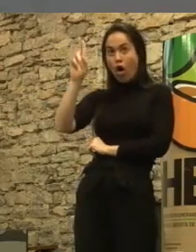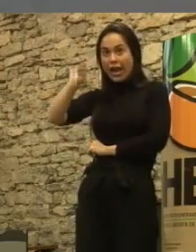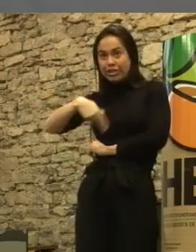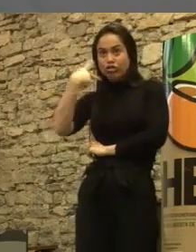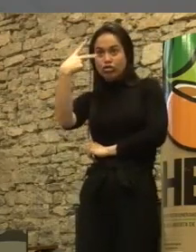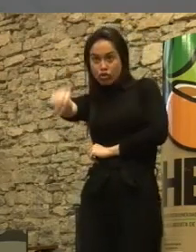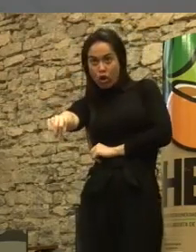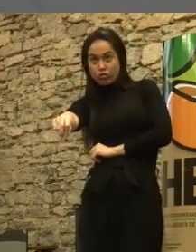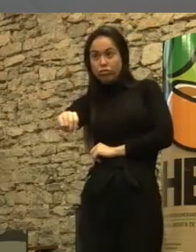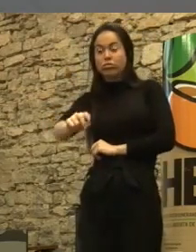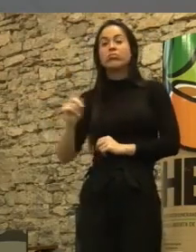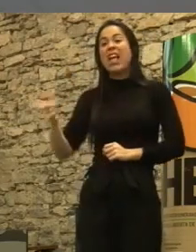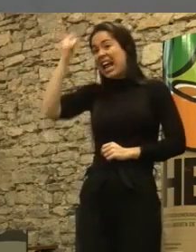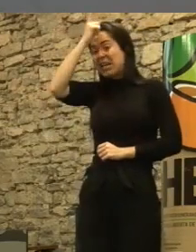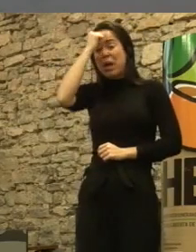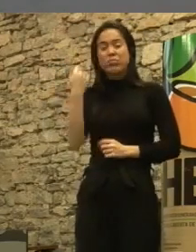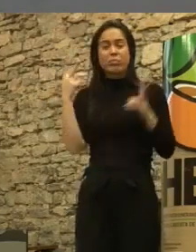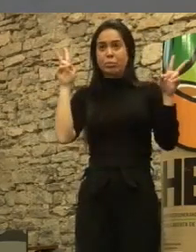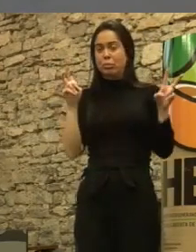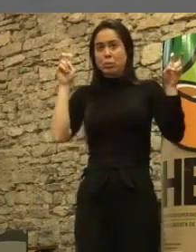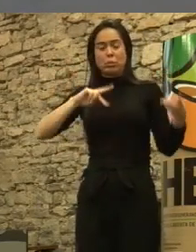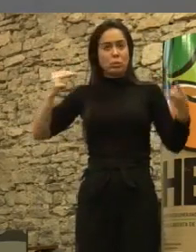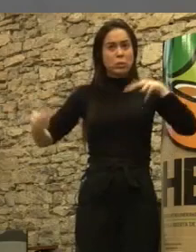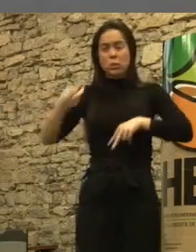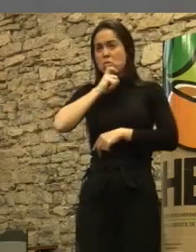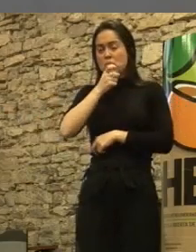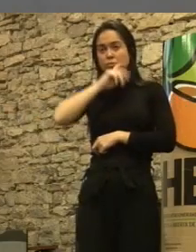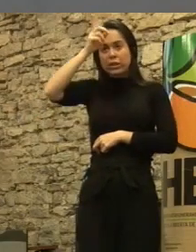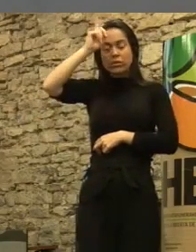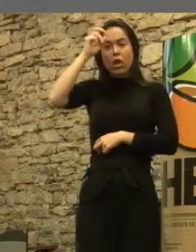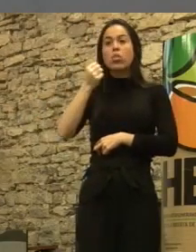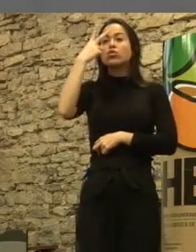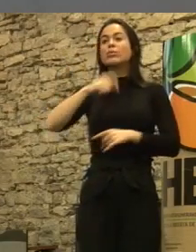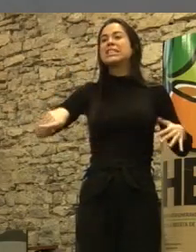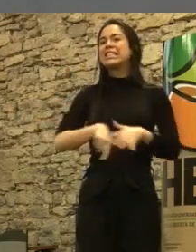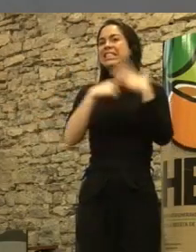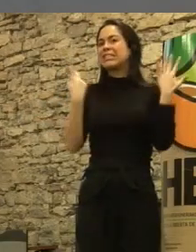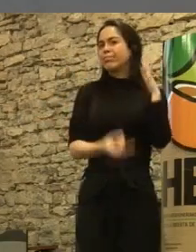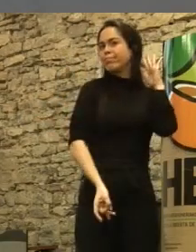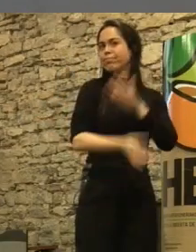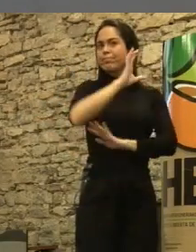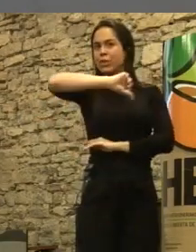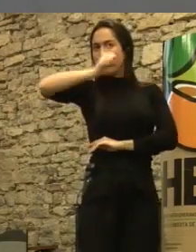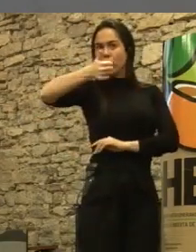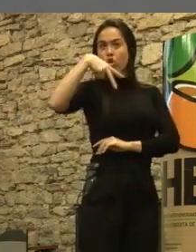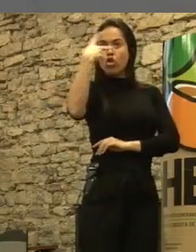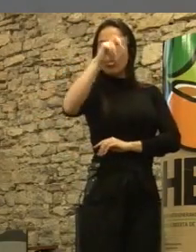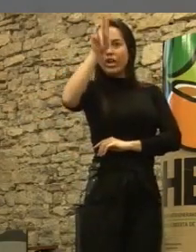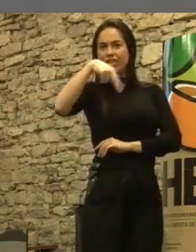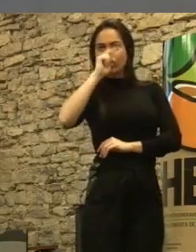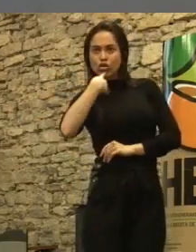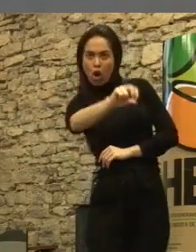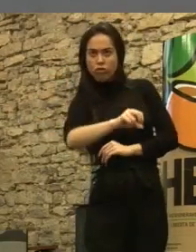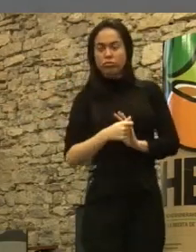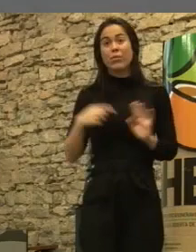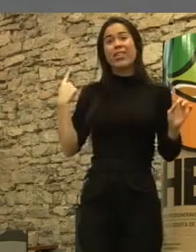sabemos de qué estamos hablando, que es una ley que en el 2016 el Parlamento aprobó, ¿no?, para identificar el delito sexual, No es No. Y luego